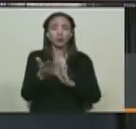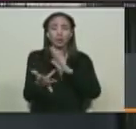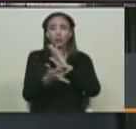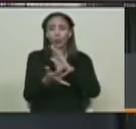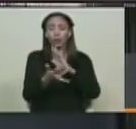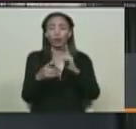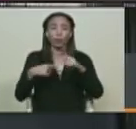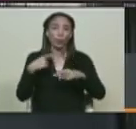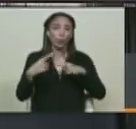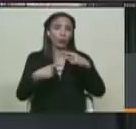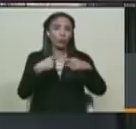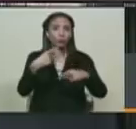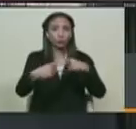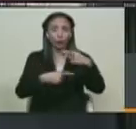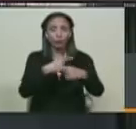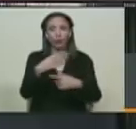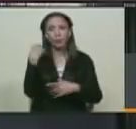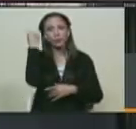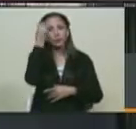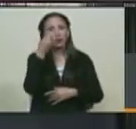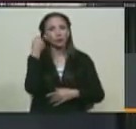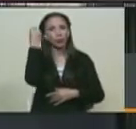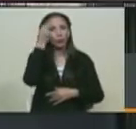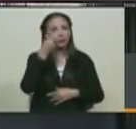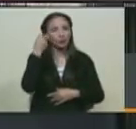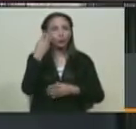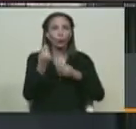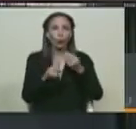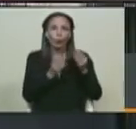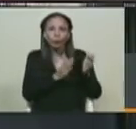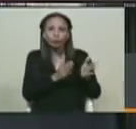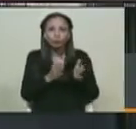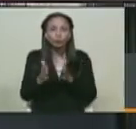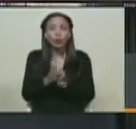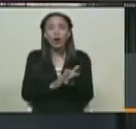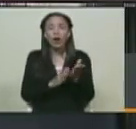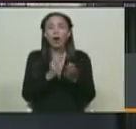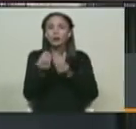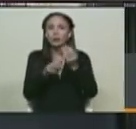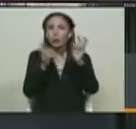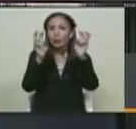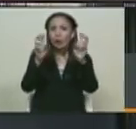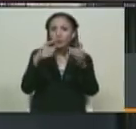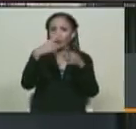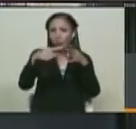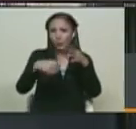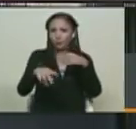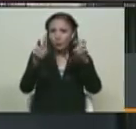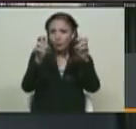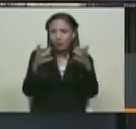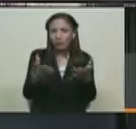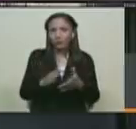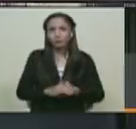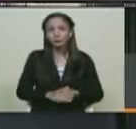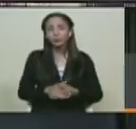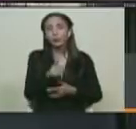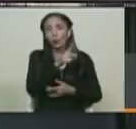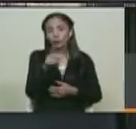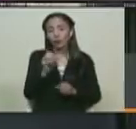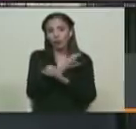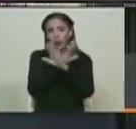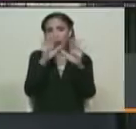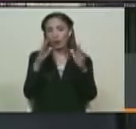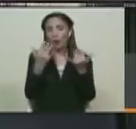todos los días pensando y construyendo algo nuevo. Porque algo deben tener ustedes claro,